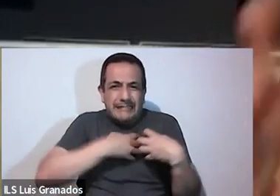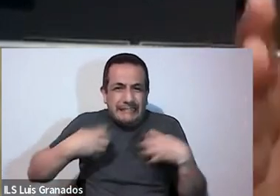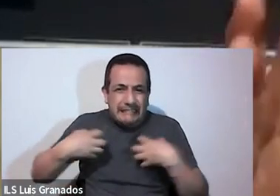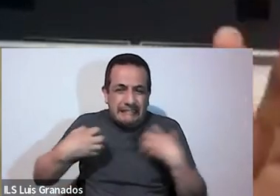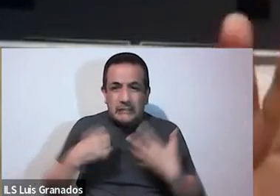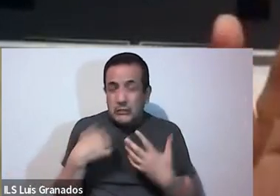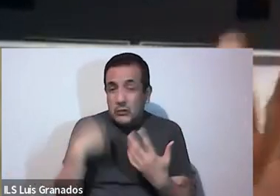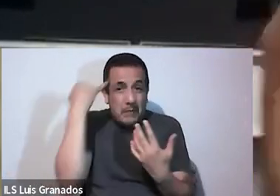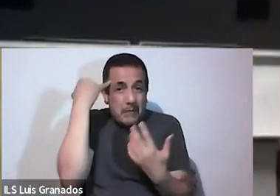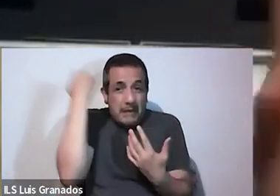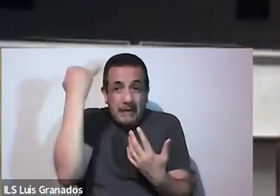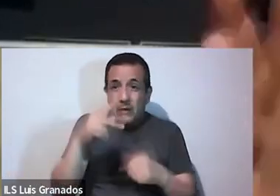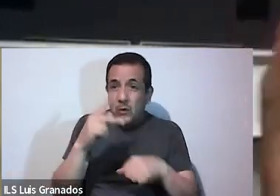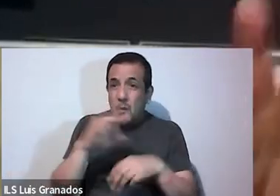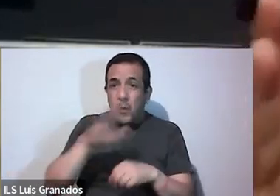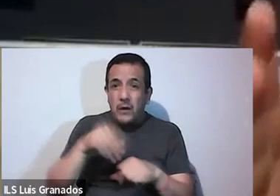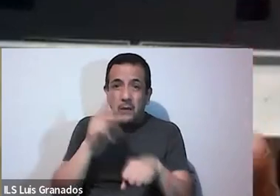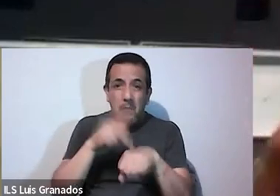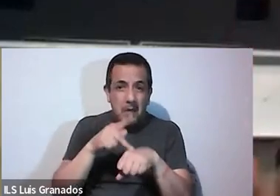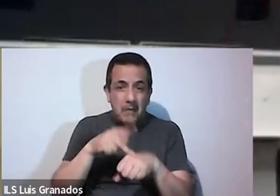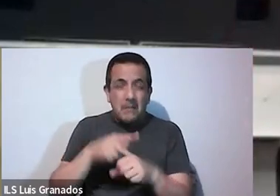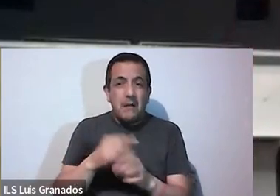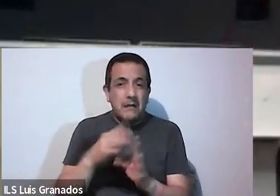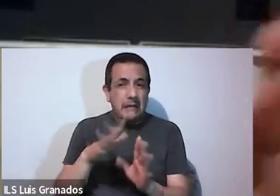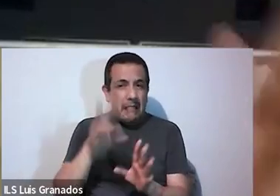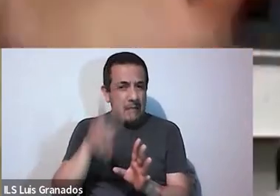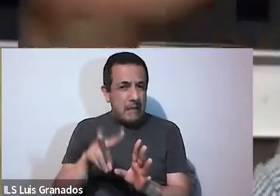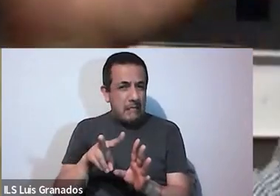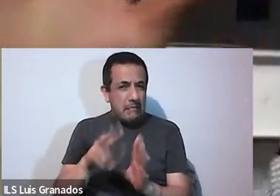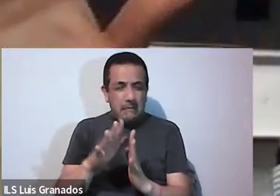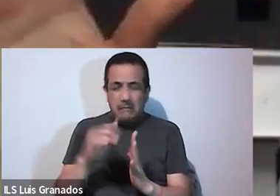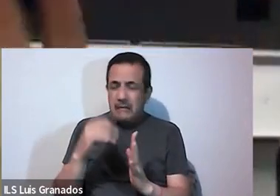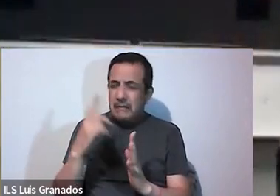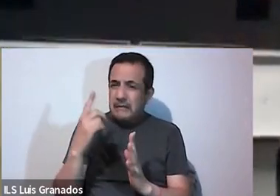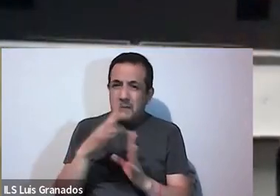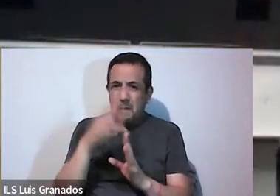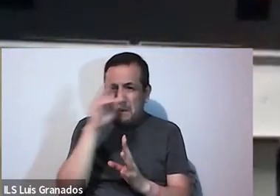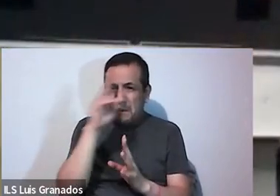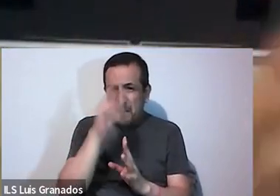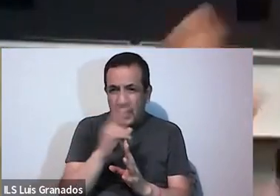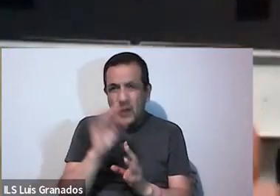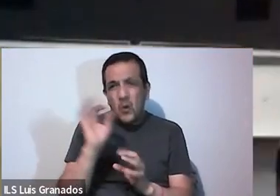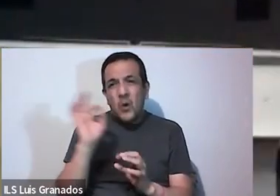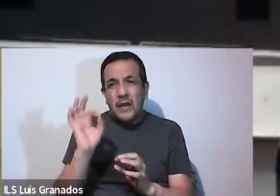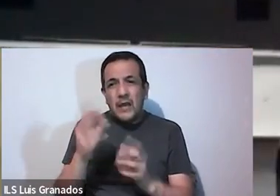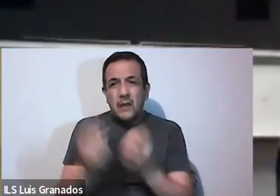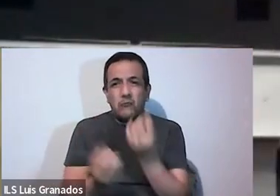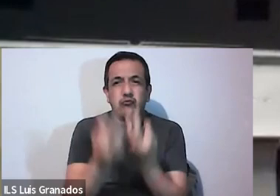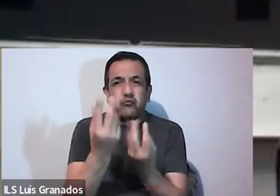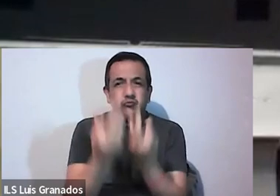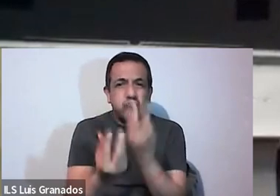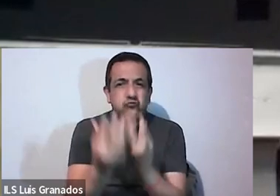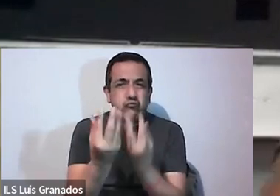es una muerte a pedradas. Debe ser una de las muertes igual o peor que morir quemado. O sea, porque es más lento